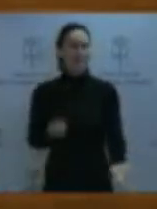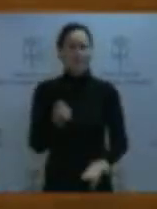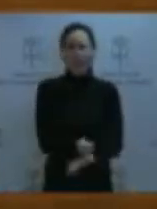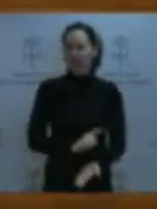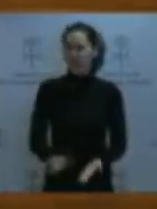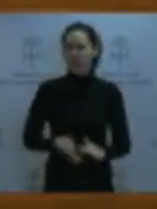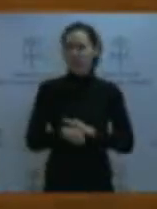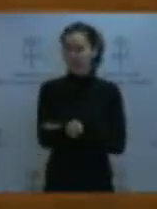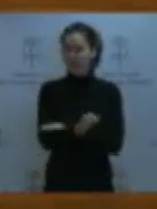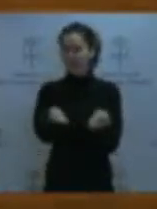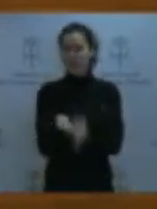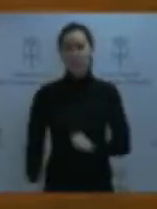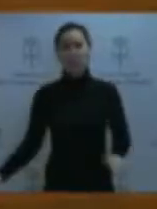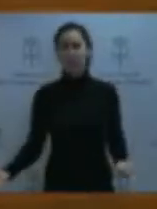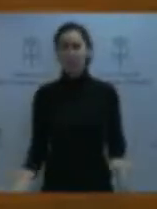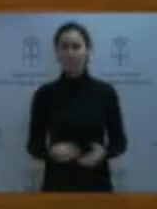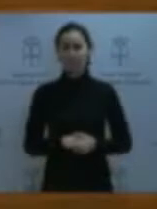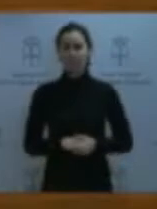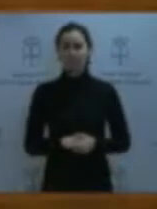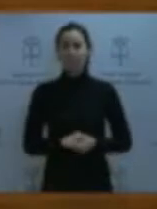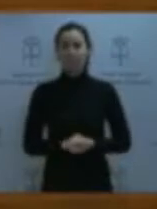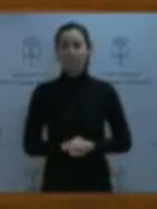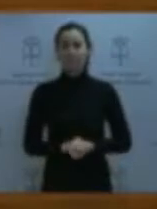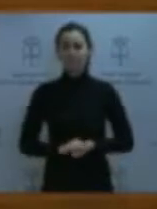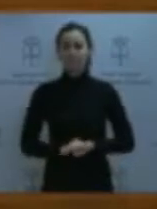acceder al servicio.